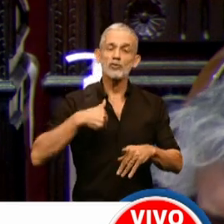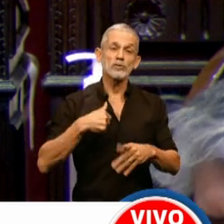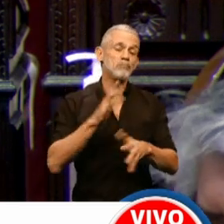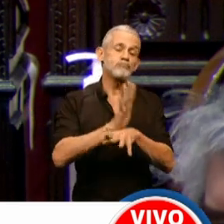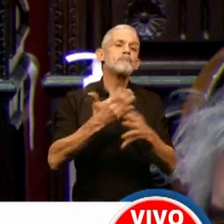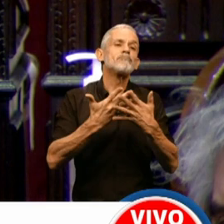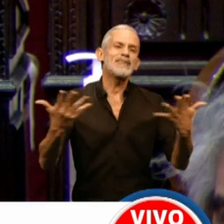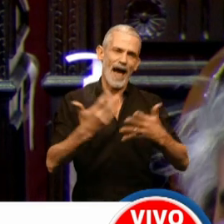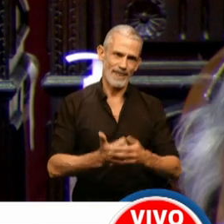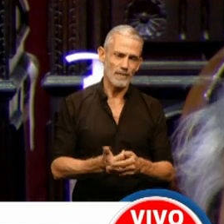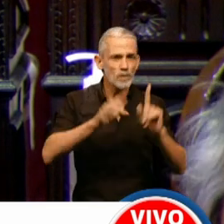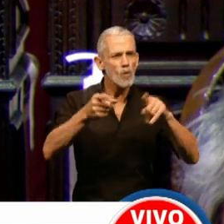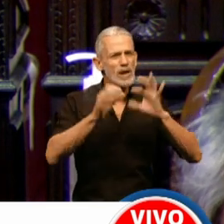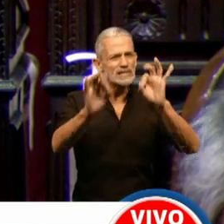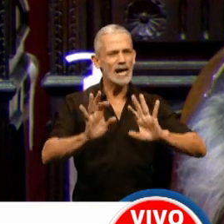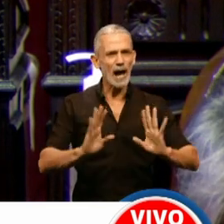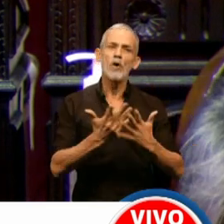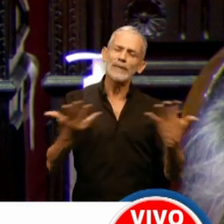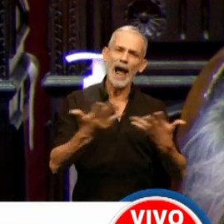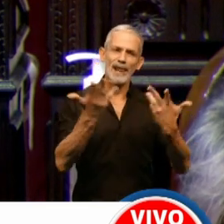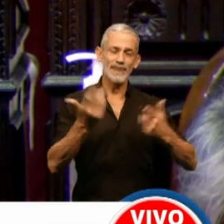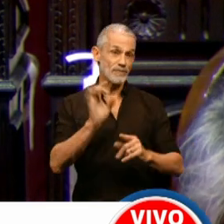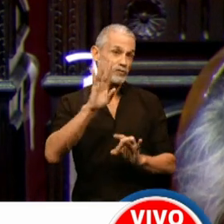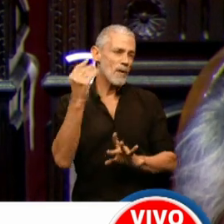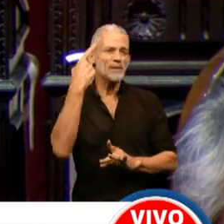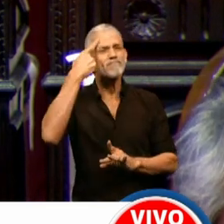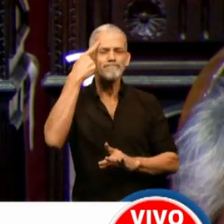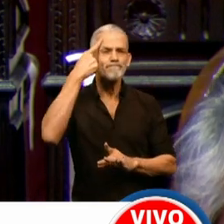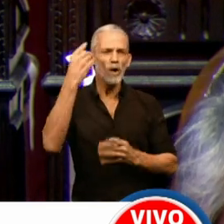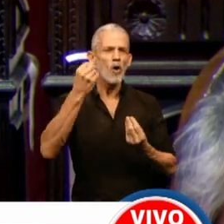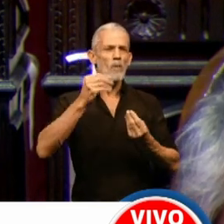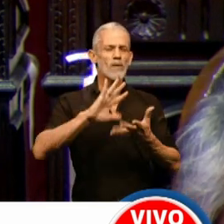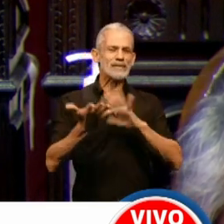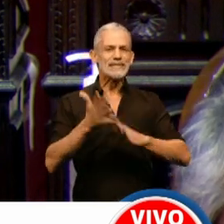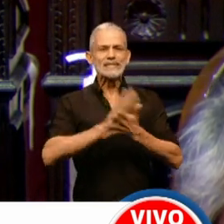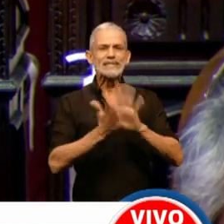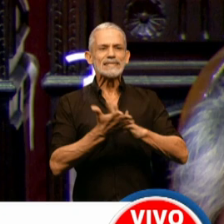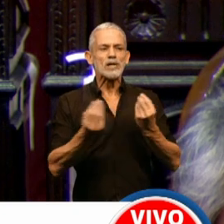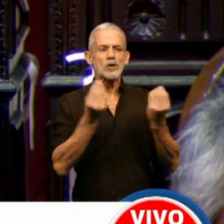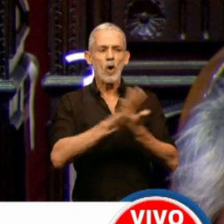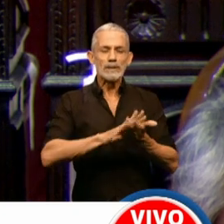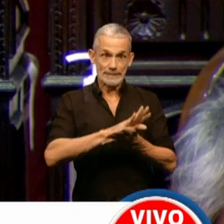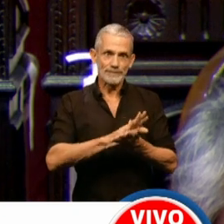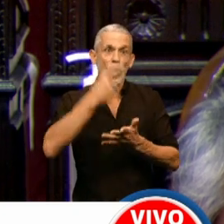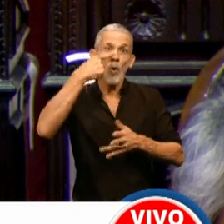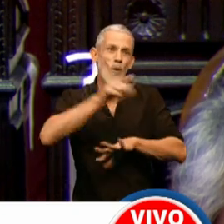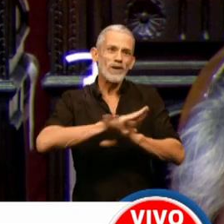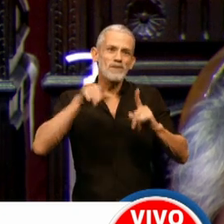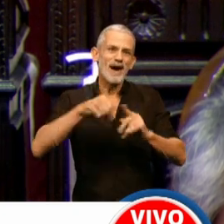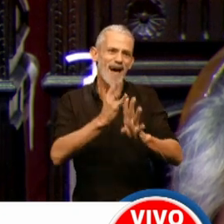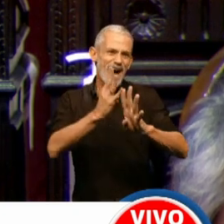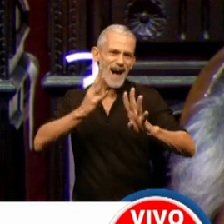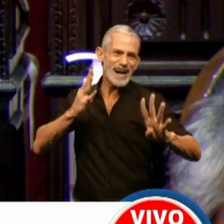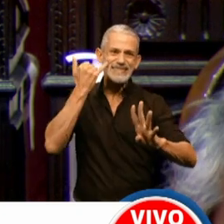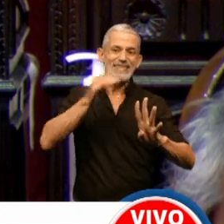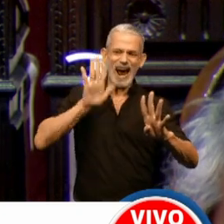pero estamos llegando y sólo podemos pensar en una reparación para aquellas que son las últimas de la fila